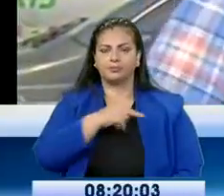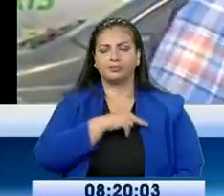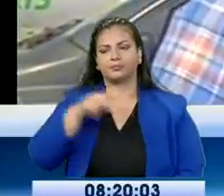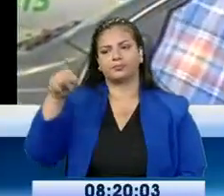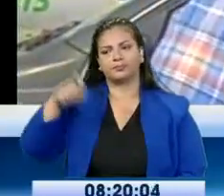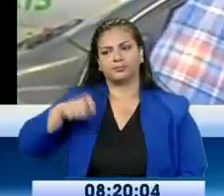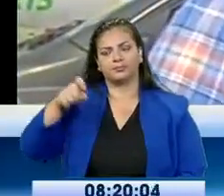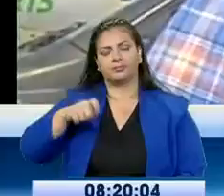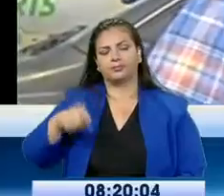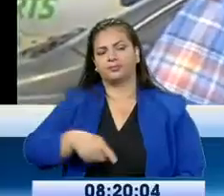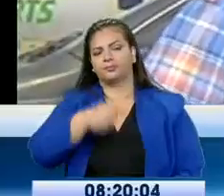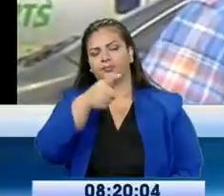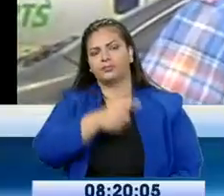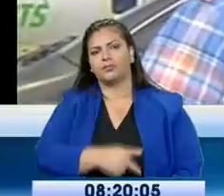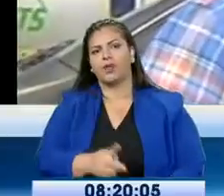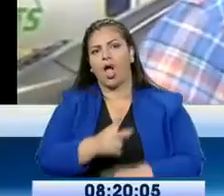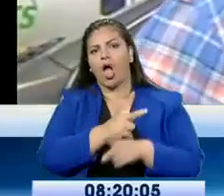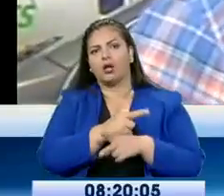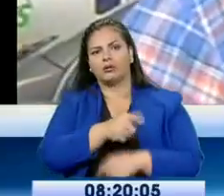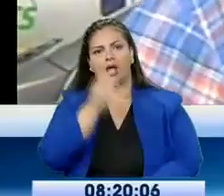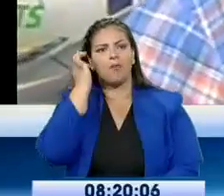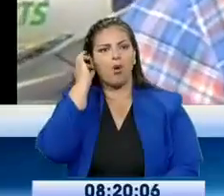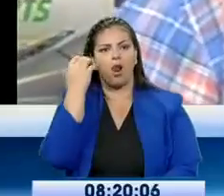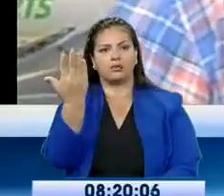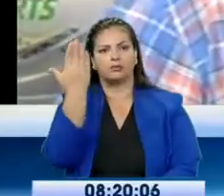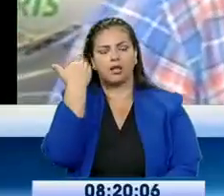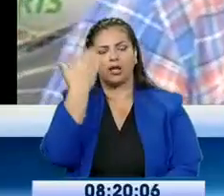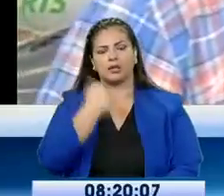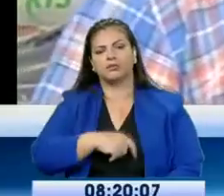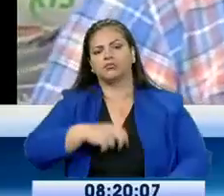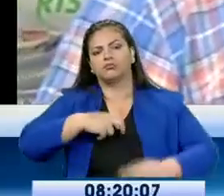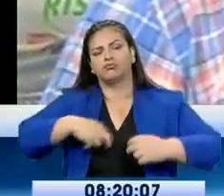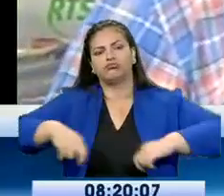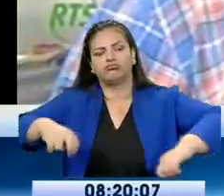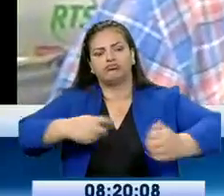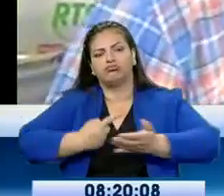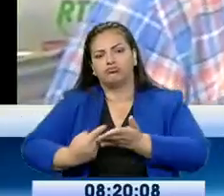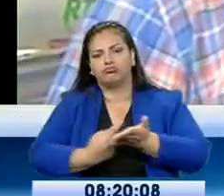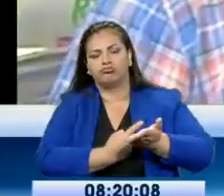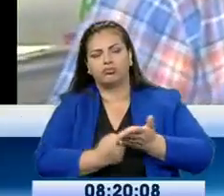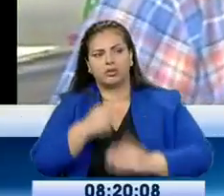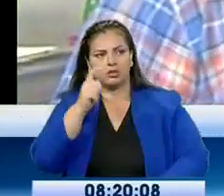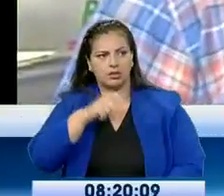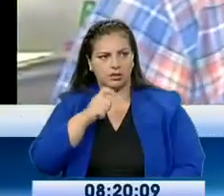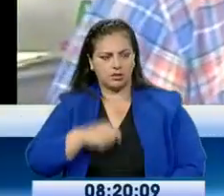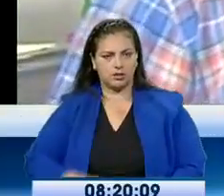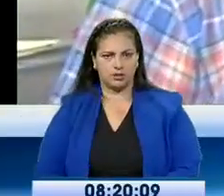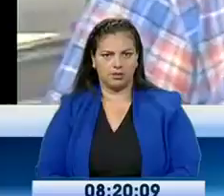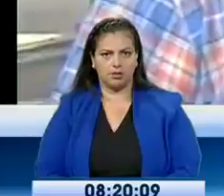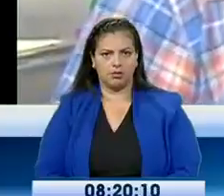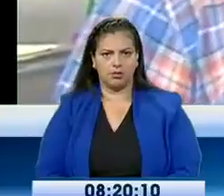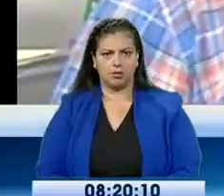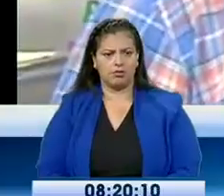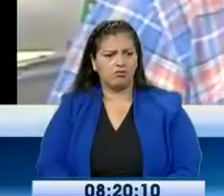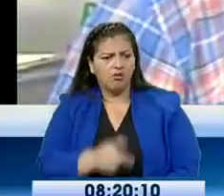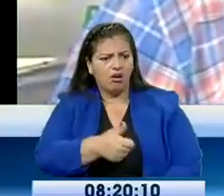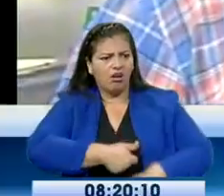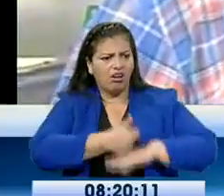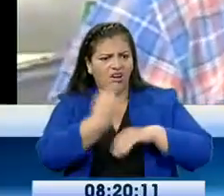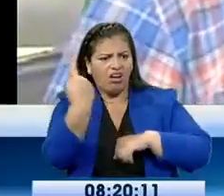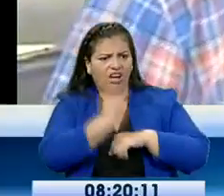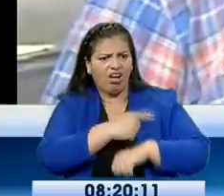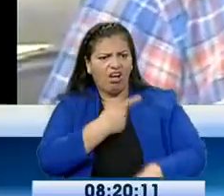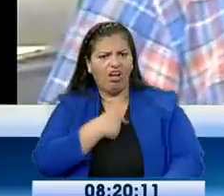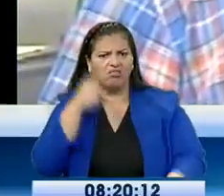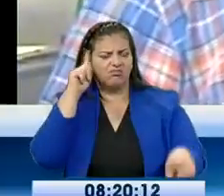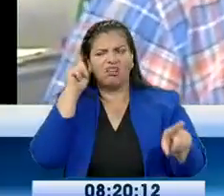una reunión con el consejo en pleno y la señora alcaldesa porque ellos y lo mal informado nosotros no es que no estamos de acuerdo con la meta para que se haga